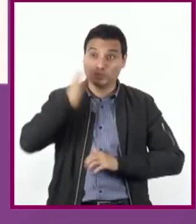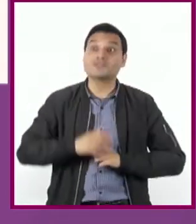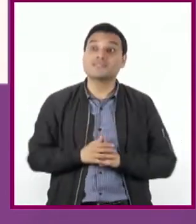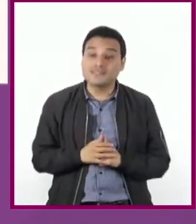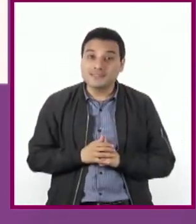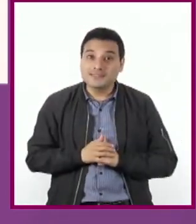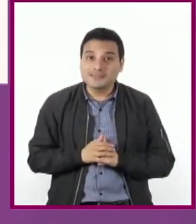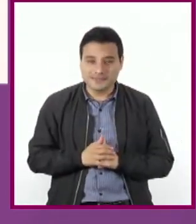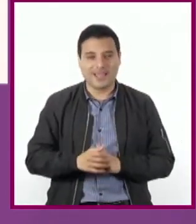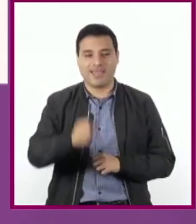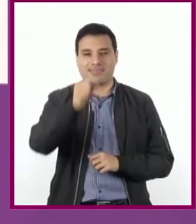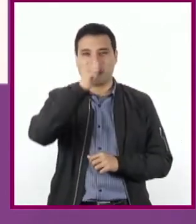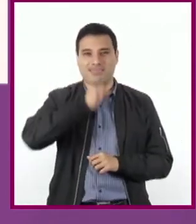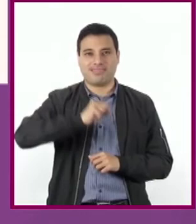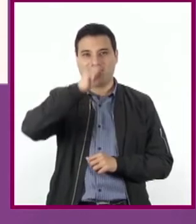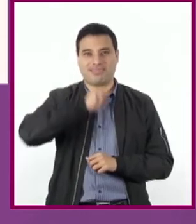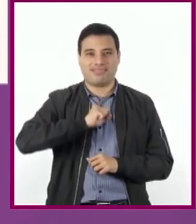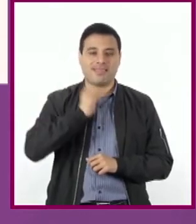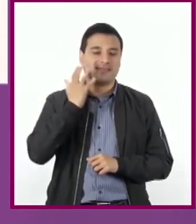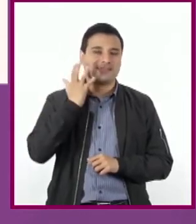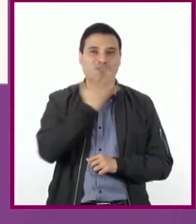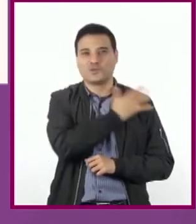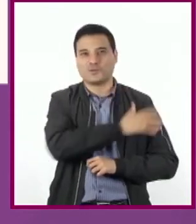delicioso helado.